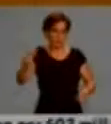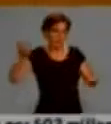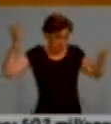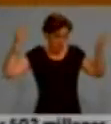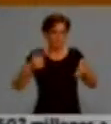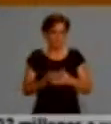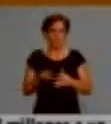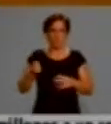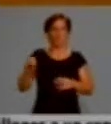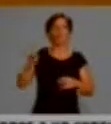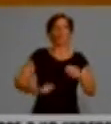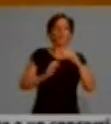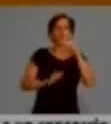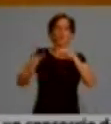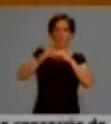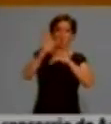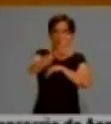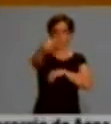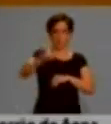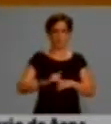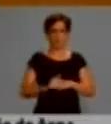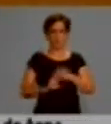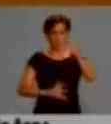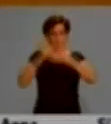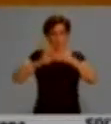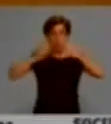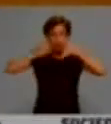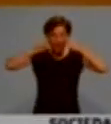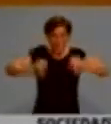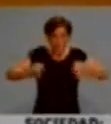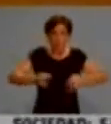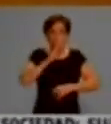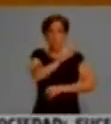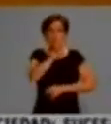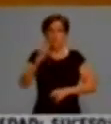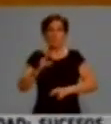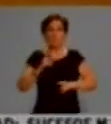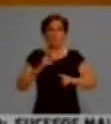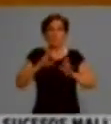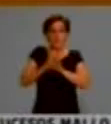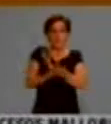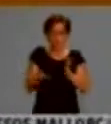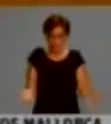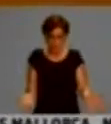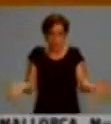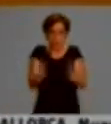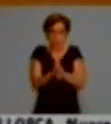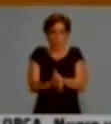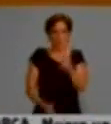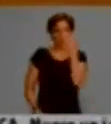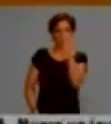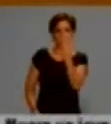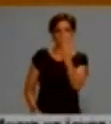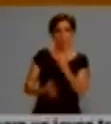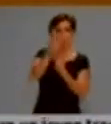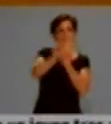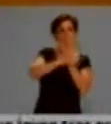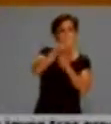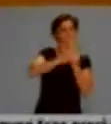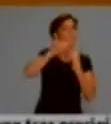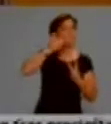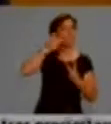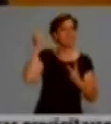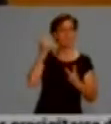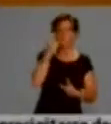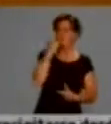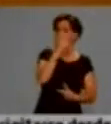hubo sobresueldos. Y la contabilidad real del Partido Popular es la suma de la contabilidad A, auditada por el Tribunal de Cuentas,